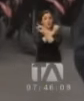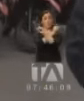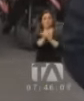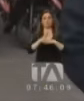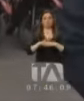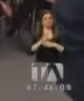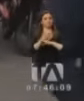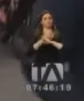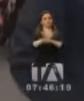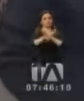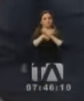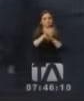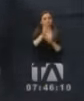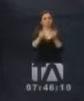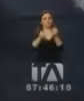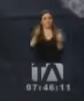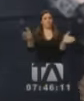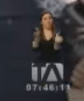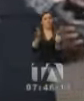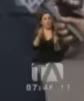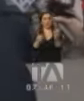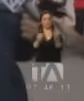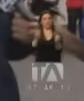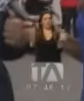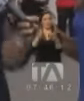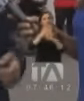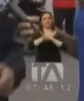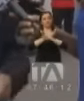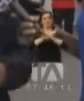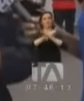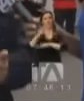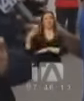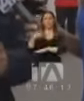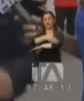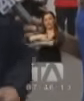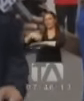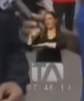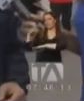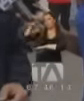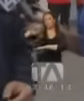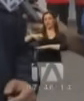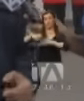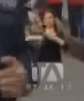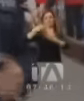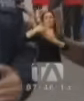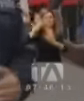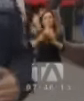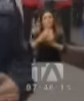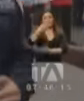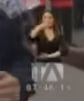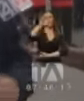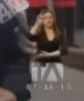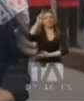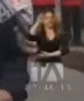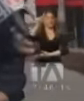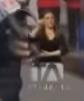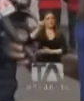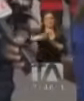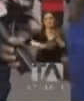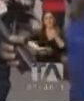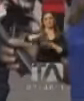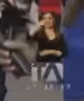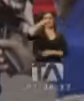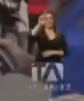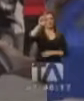vehículos livianos en el sentido de las 6 de diciembre desde la Portugal hasta la Granados. ¿Desde qué hora? Desde las 7 de la